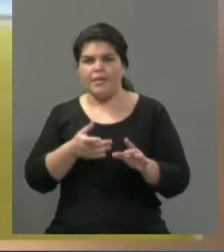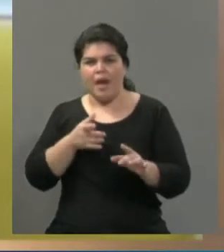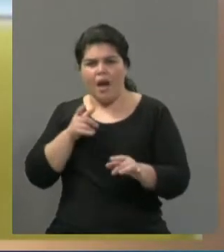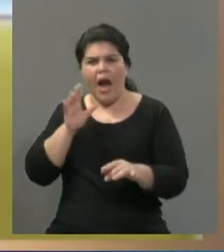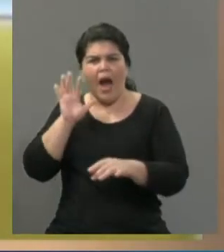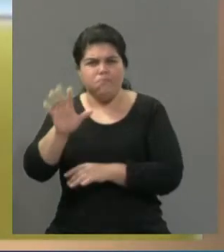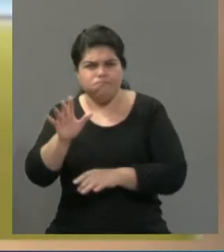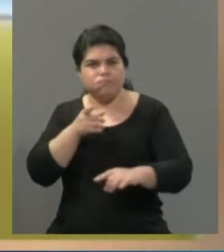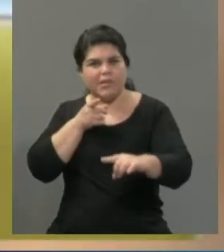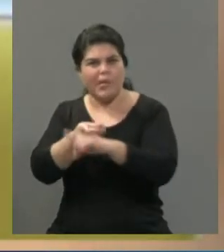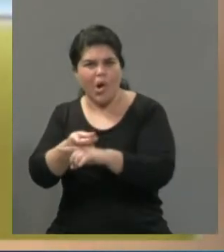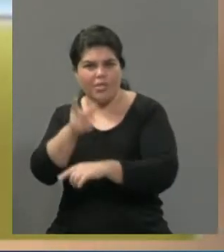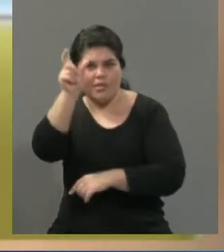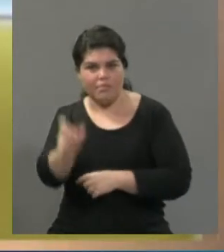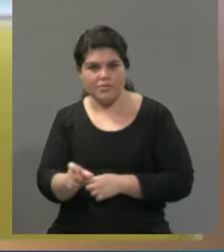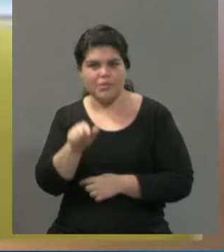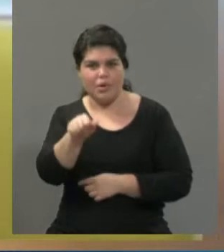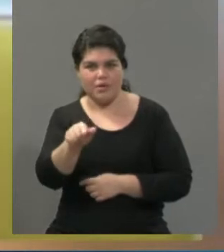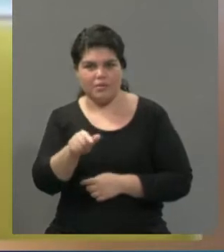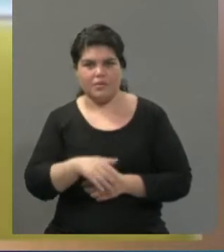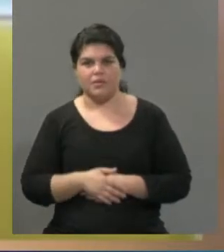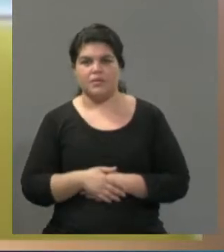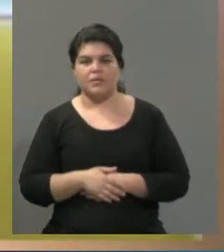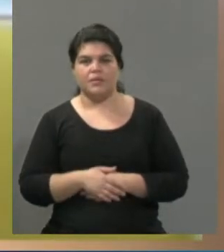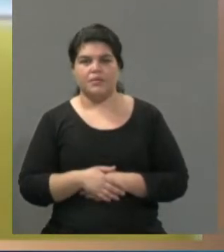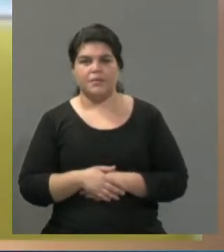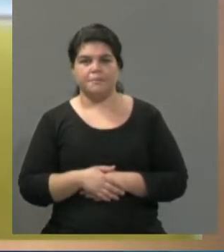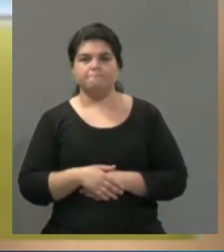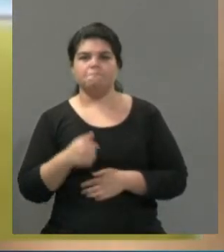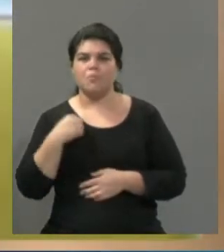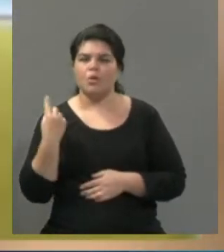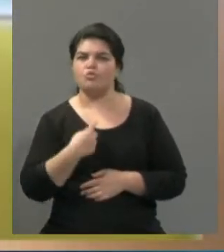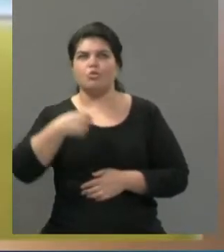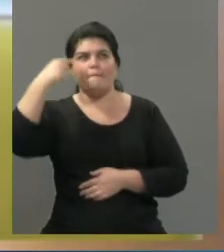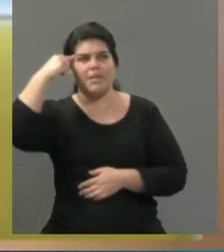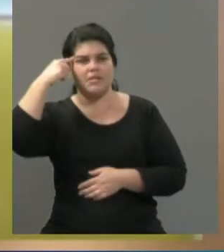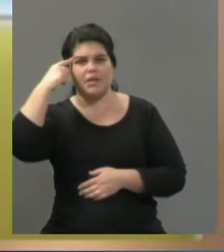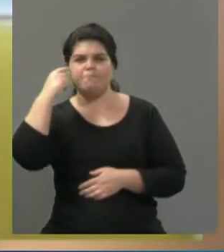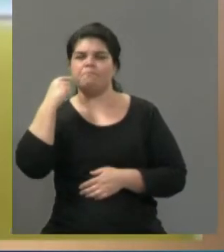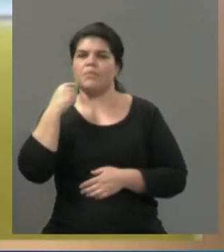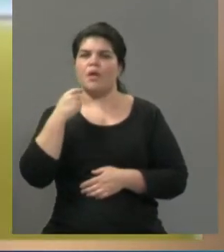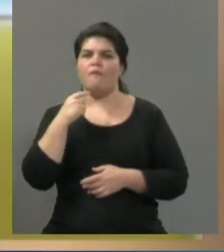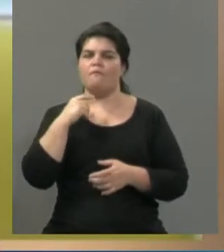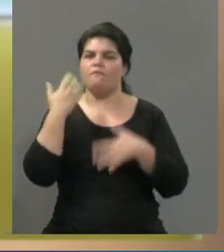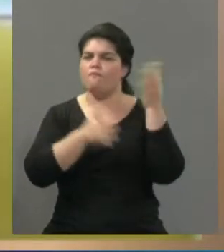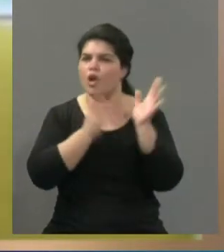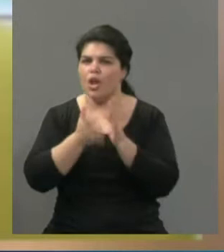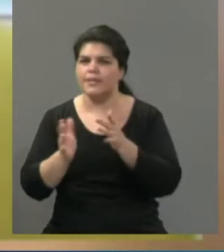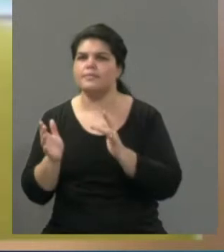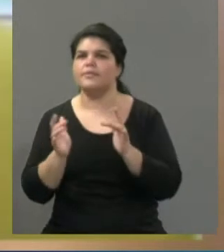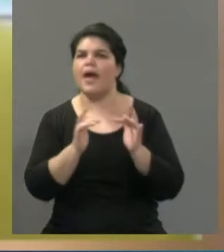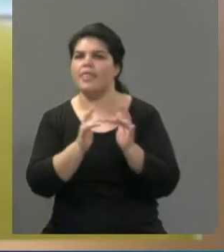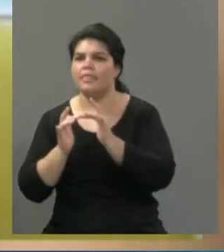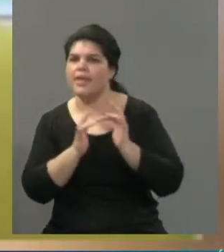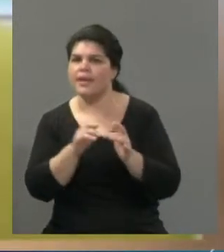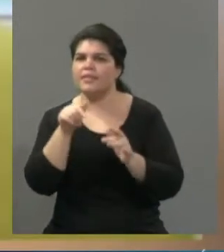son víctimas de esa violencia. Para pensar la violencia digital de género tenemos que pensar que la